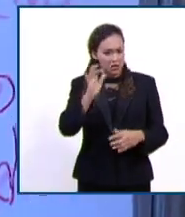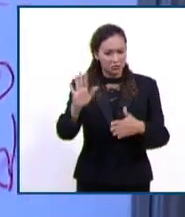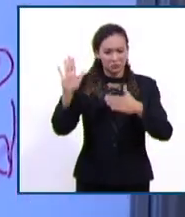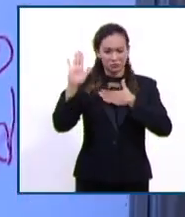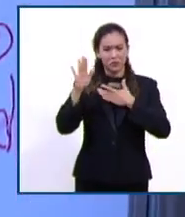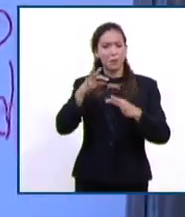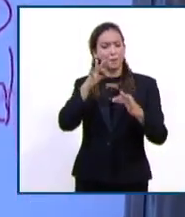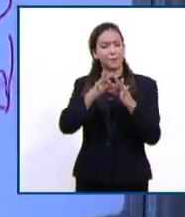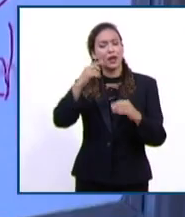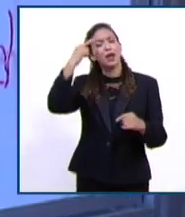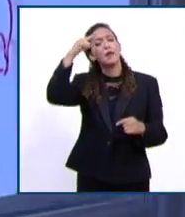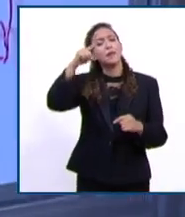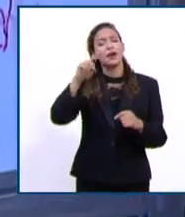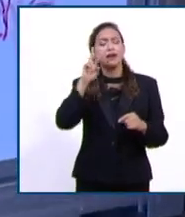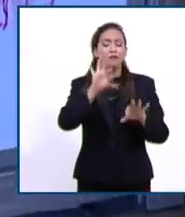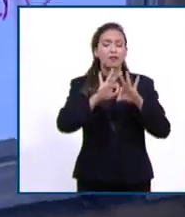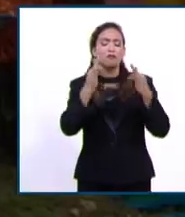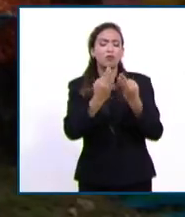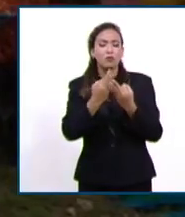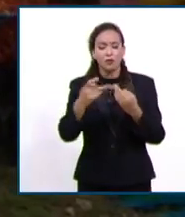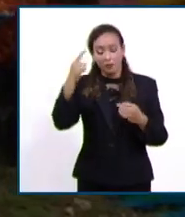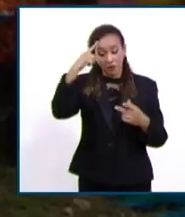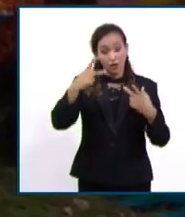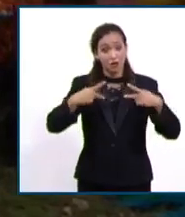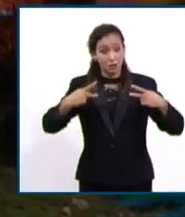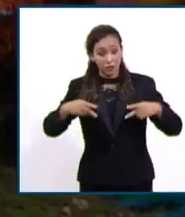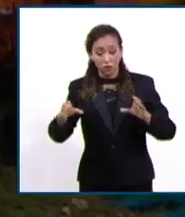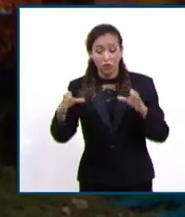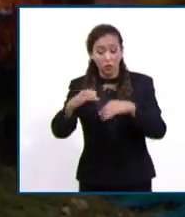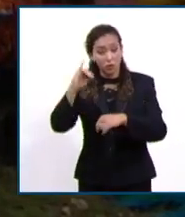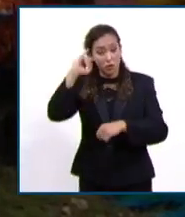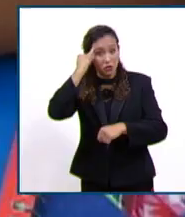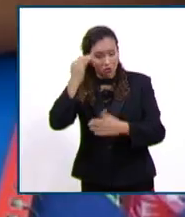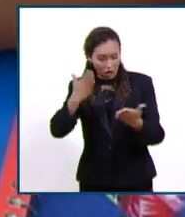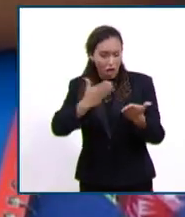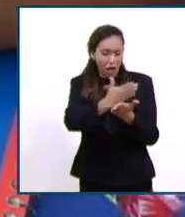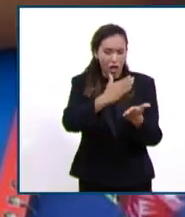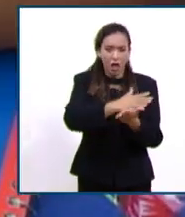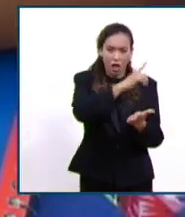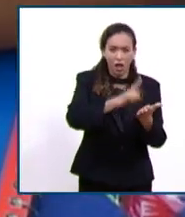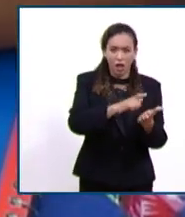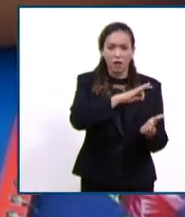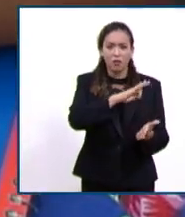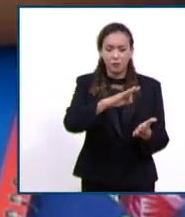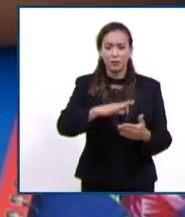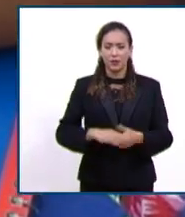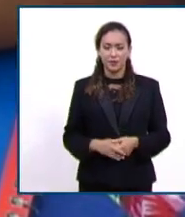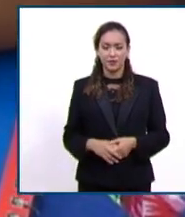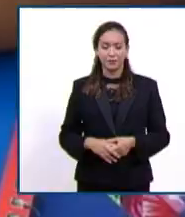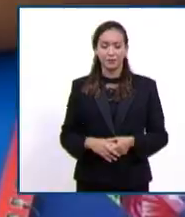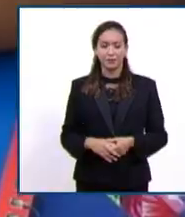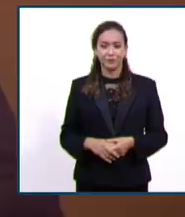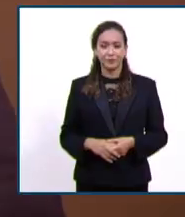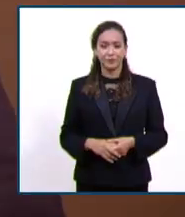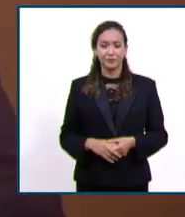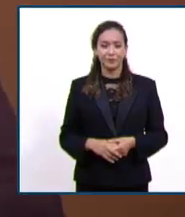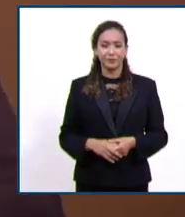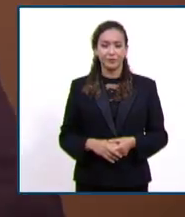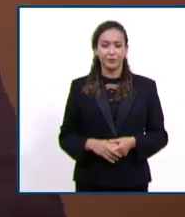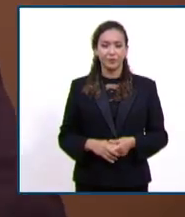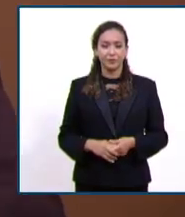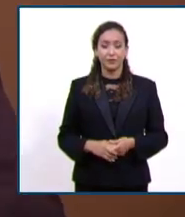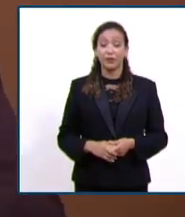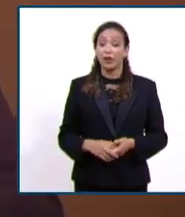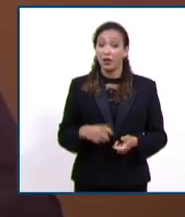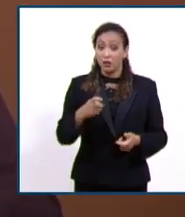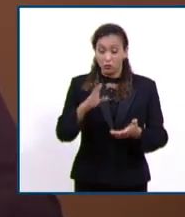asumir medidas que propicien el acceso a la justicia de personas pertenecientes a grupos y comunidades indígenas. Dejan claro